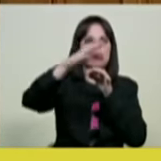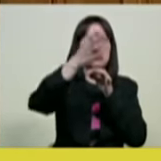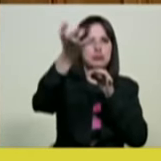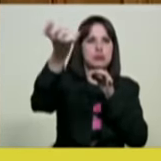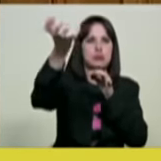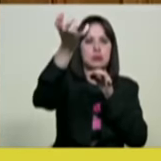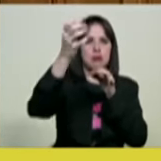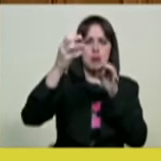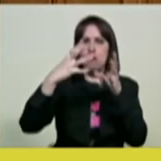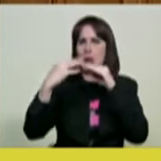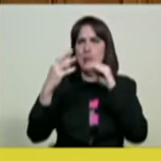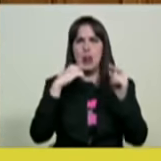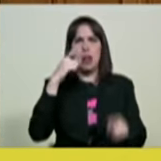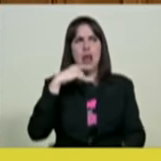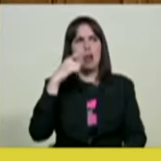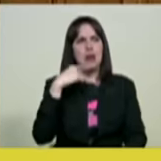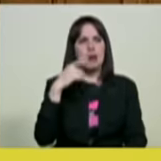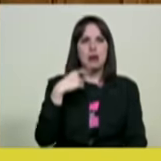Y yo